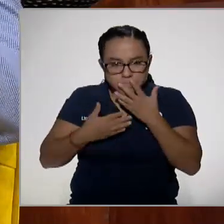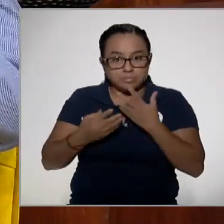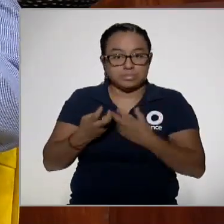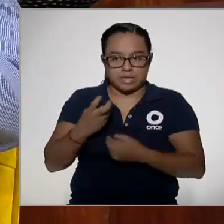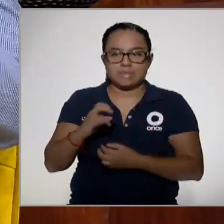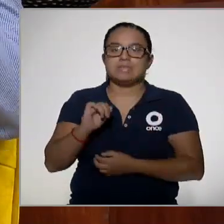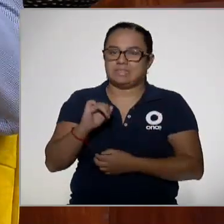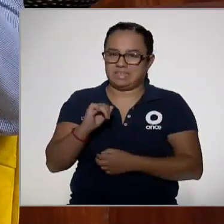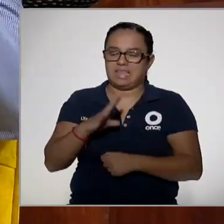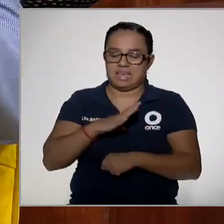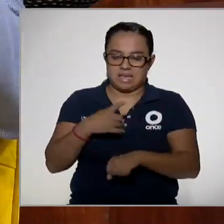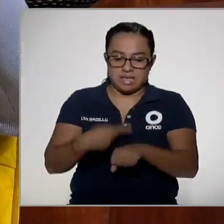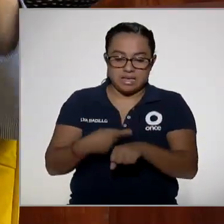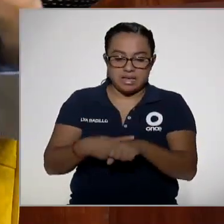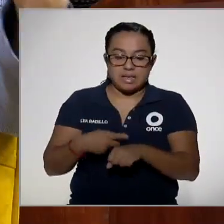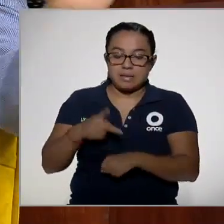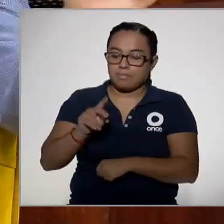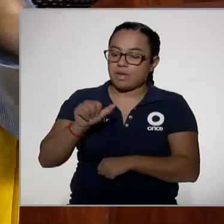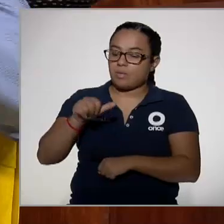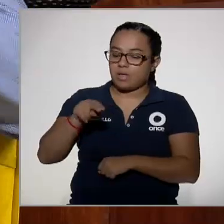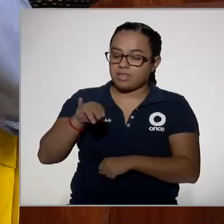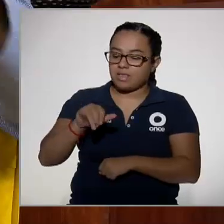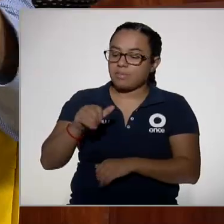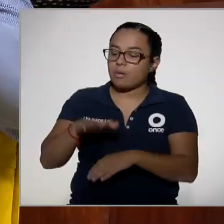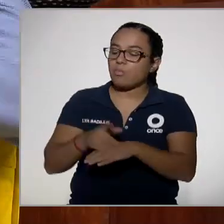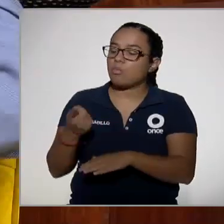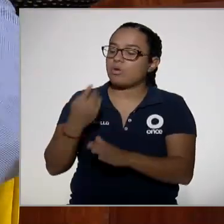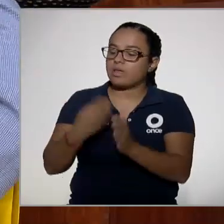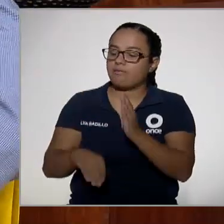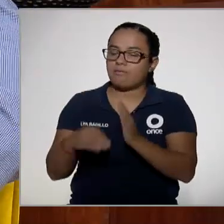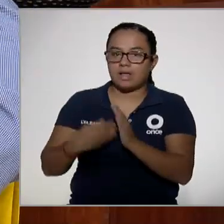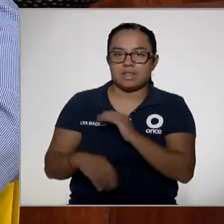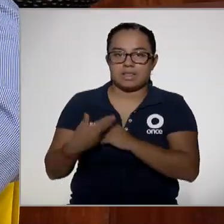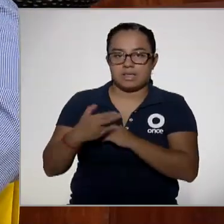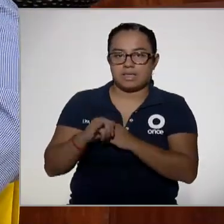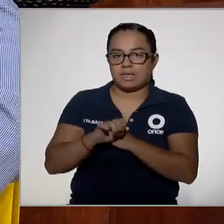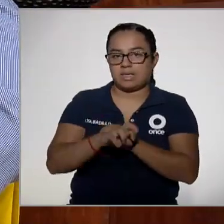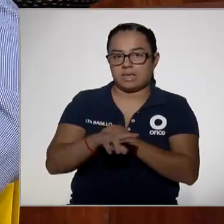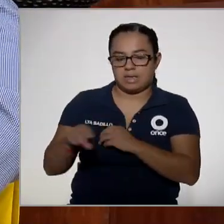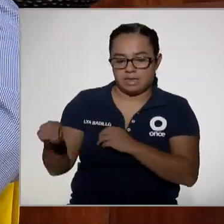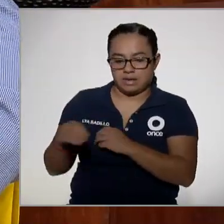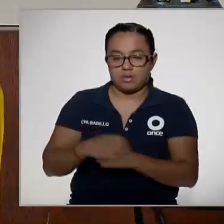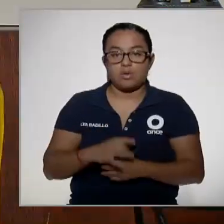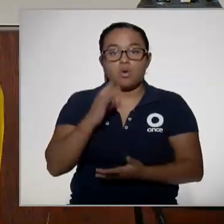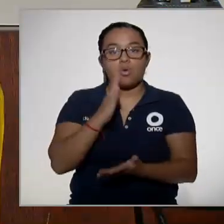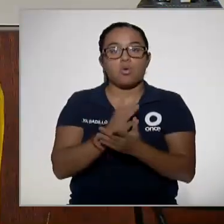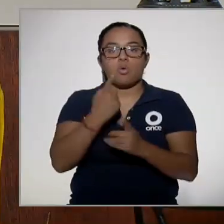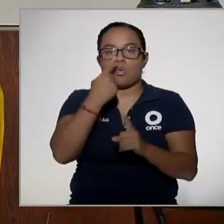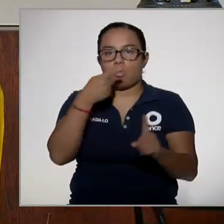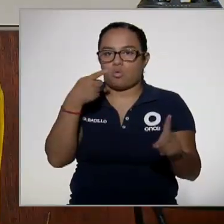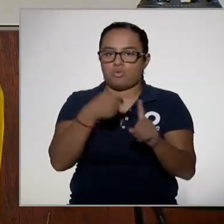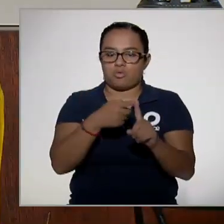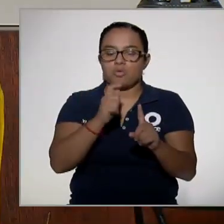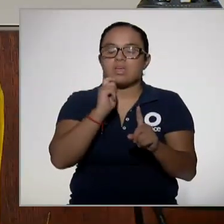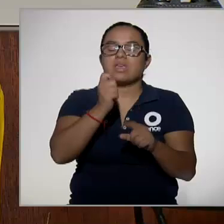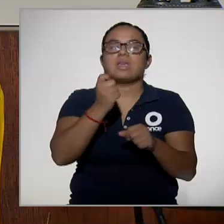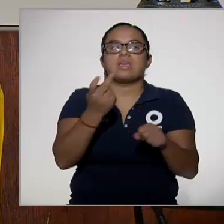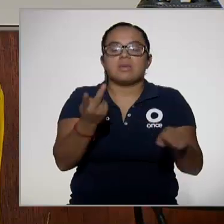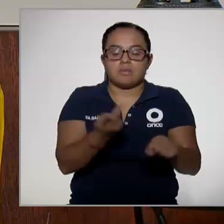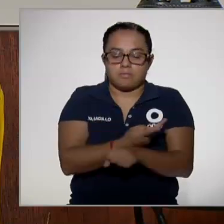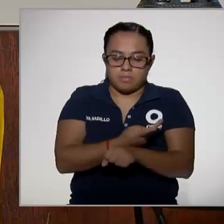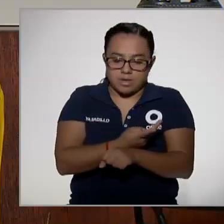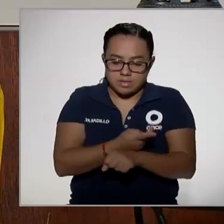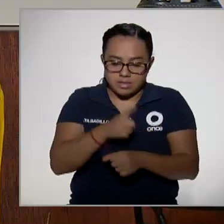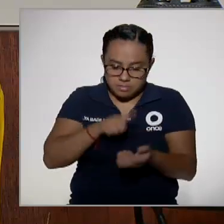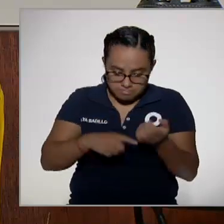pero de anemia por deficiencia de hierro no de todas las ánimas exactos ambas son de un tipo específico y hay que ver qué es lo que está pasando y